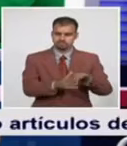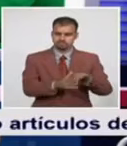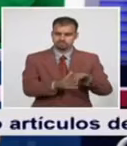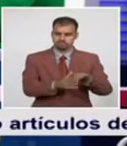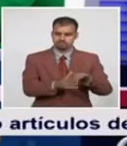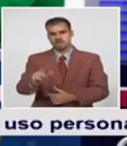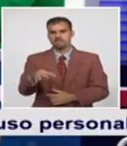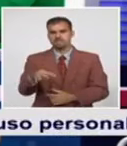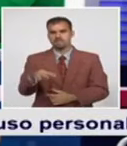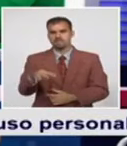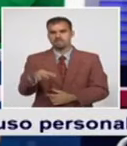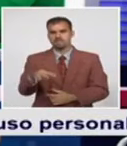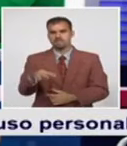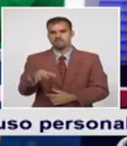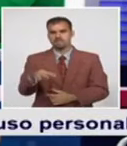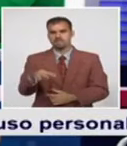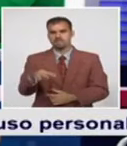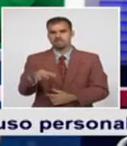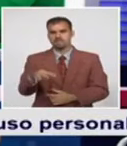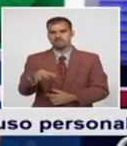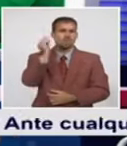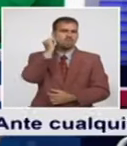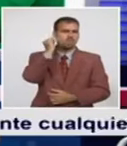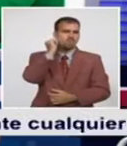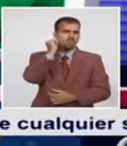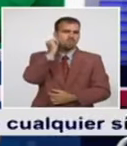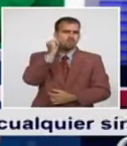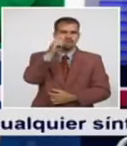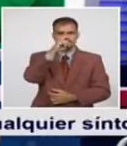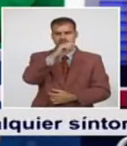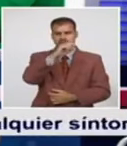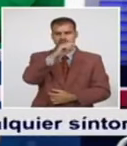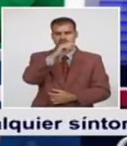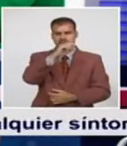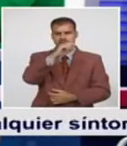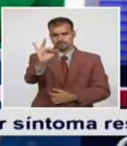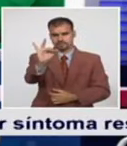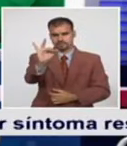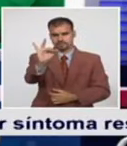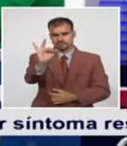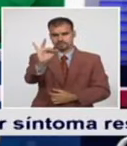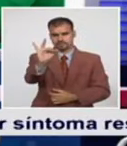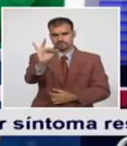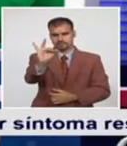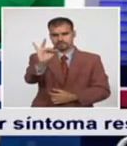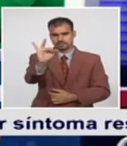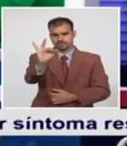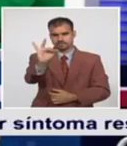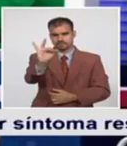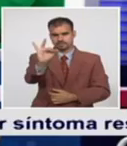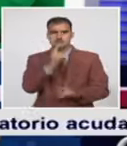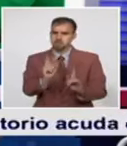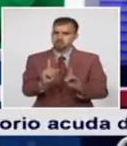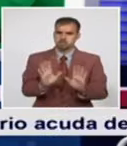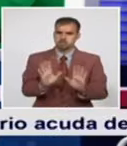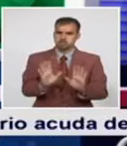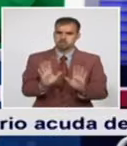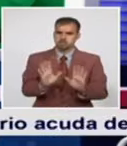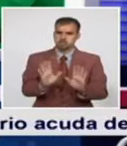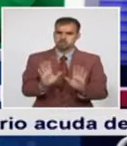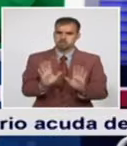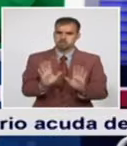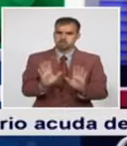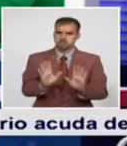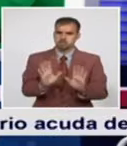municipio de Bejucal, una paciente de 57 años, joven, con antecedentes de padecer de